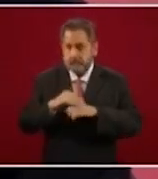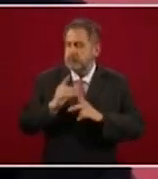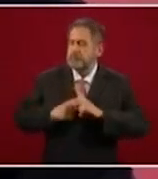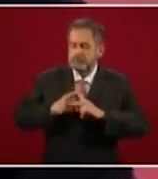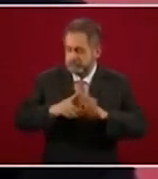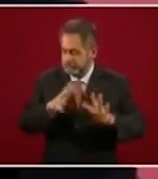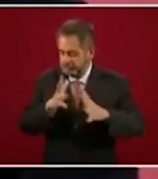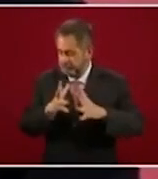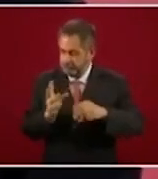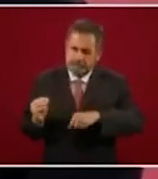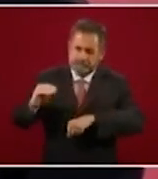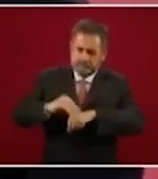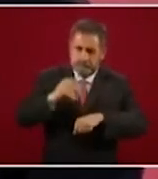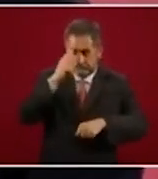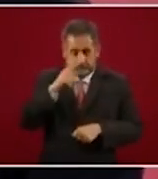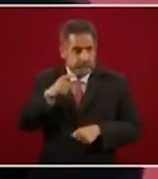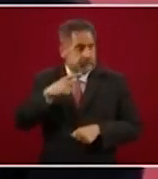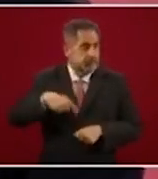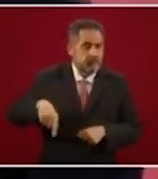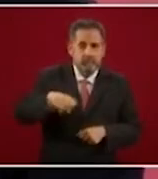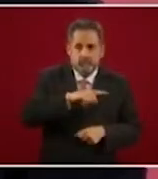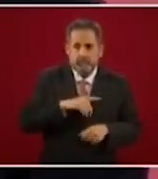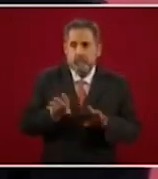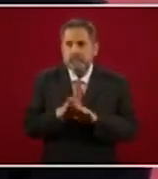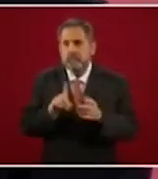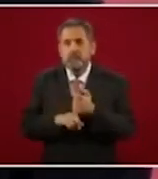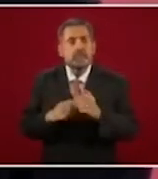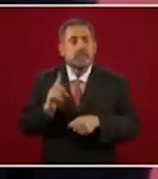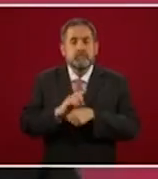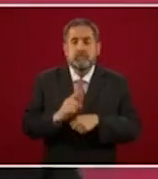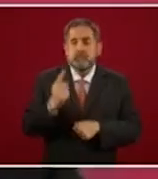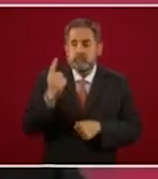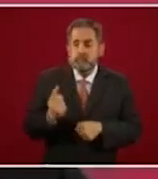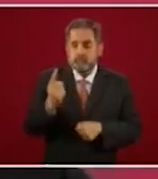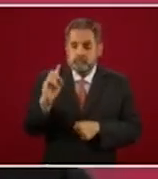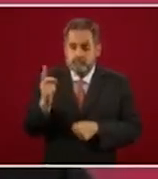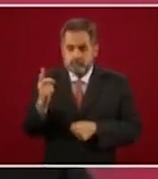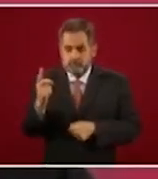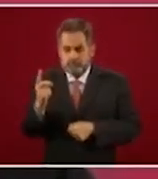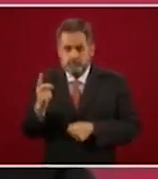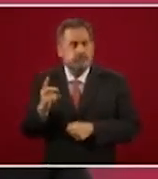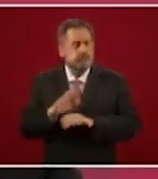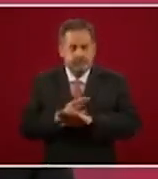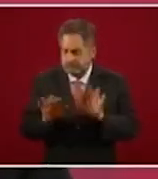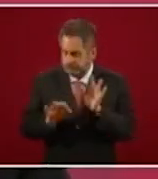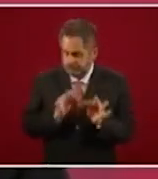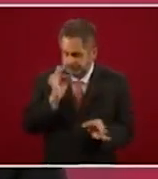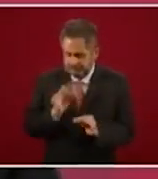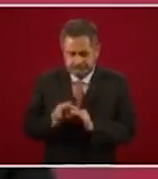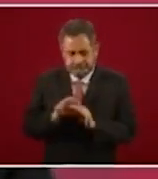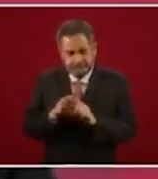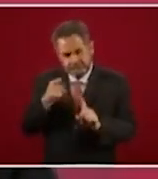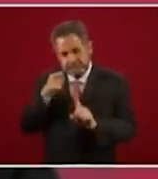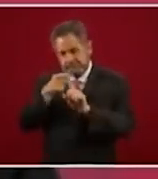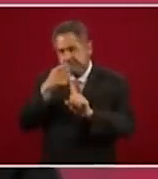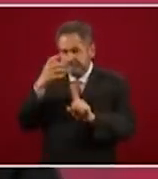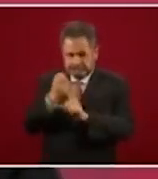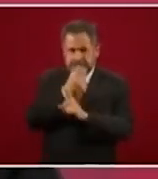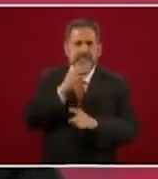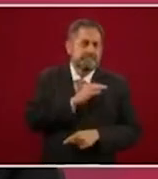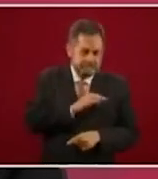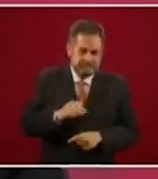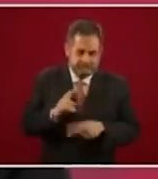aproximación para que a partir del primero de diciembre lleguemos con ésta con este plan